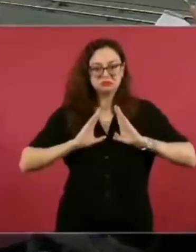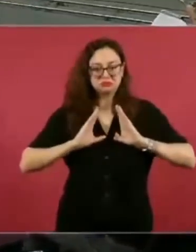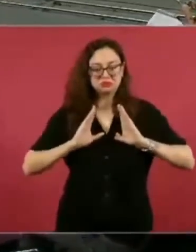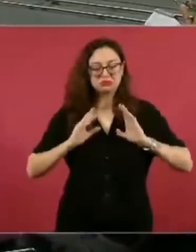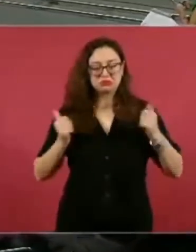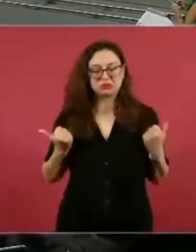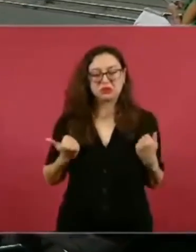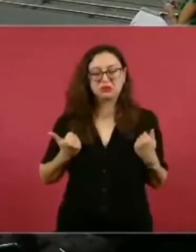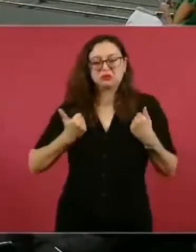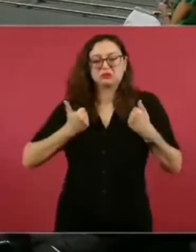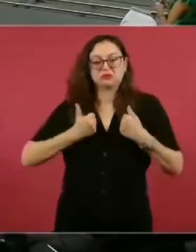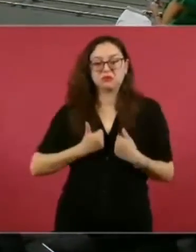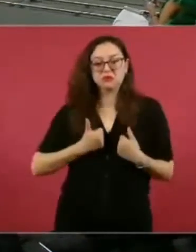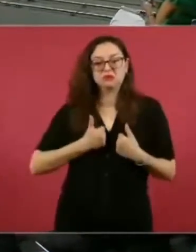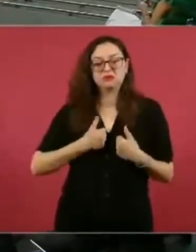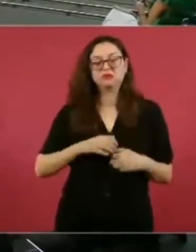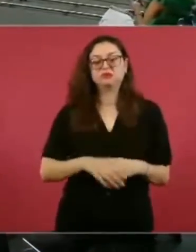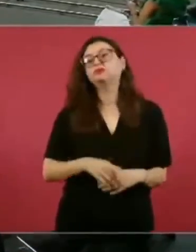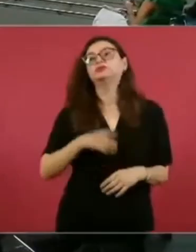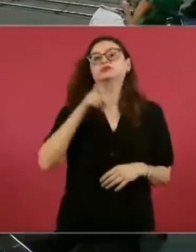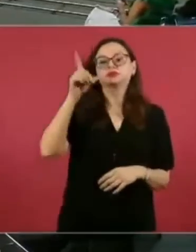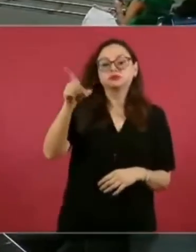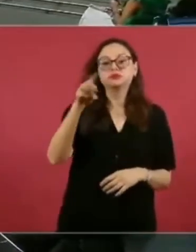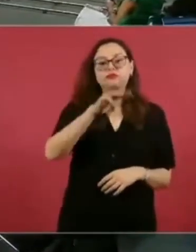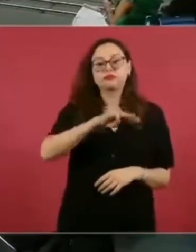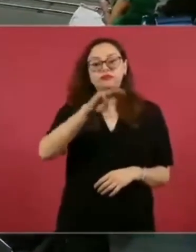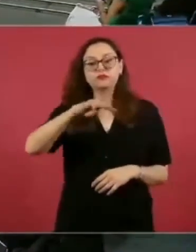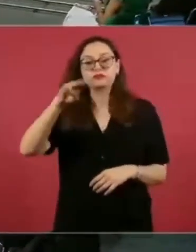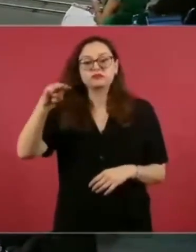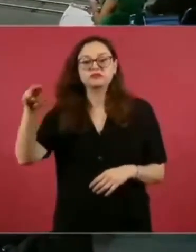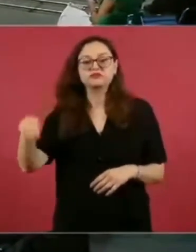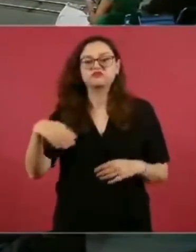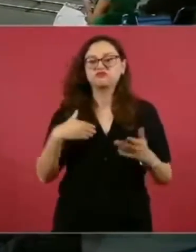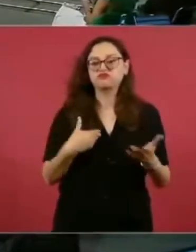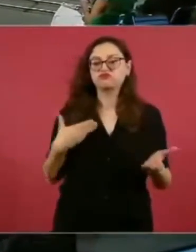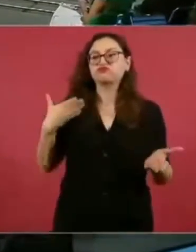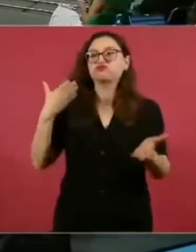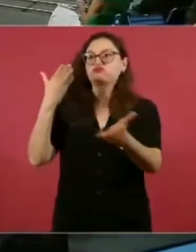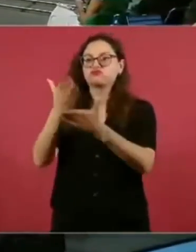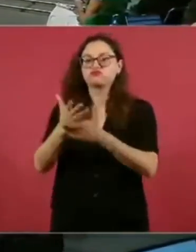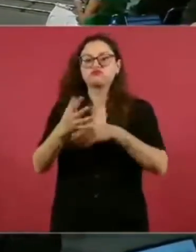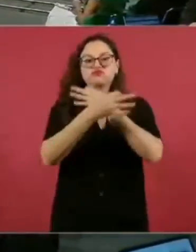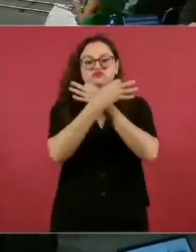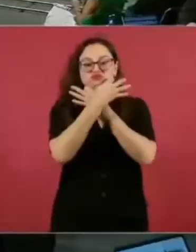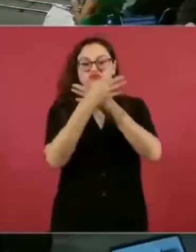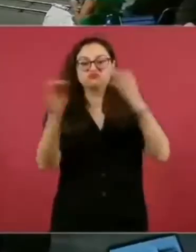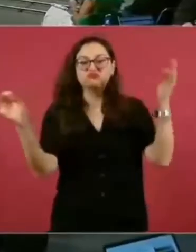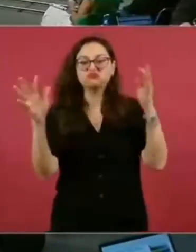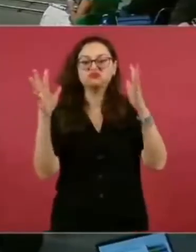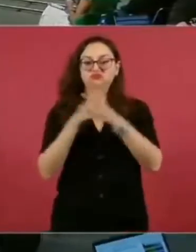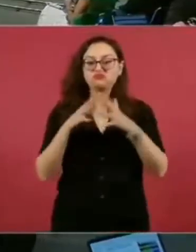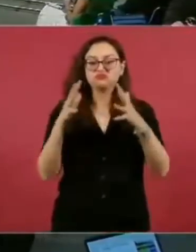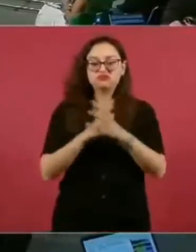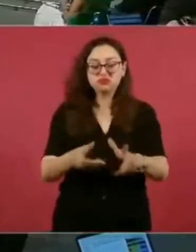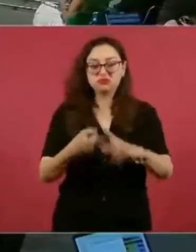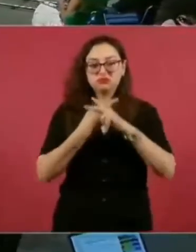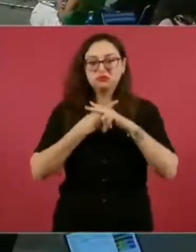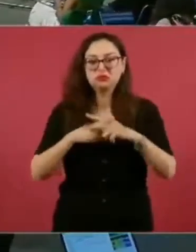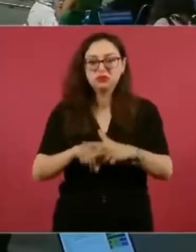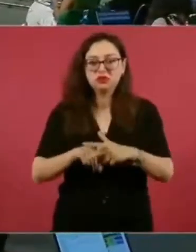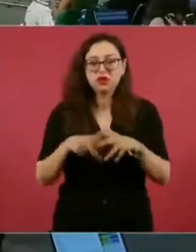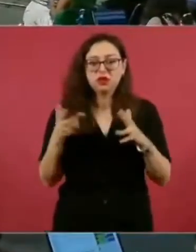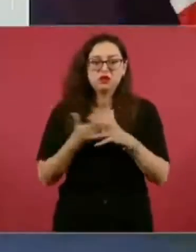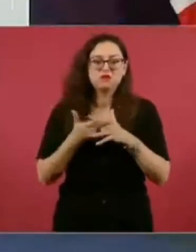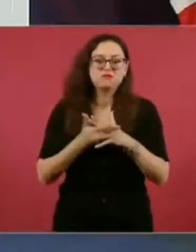a la tierra caliente de Michoacán, a declarar la guerra. Mire cómo estaba.